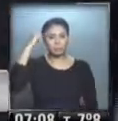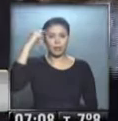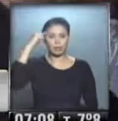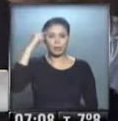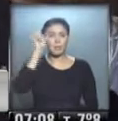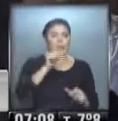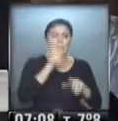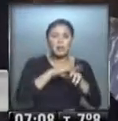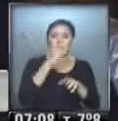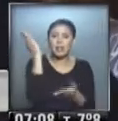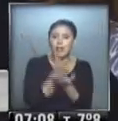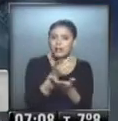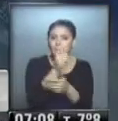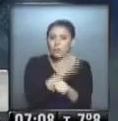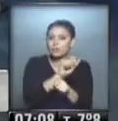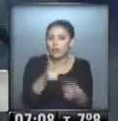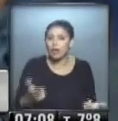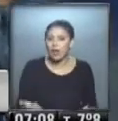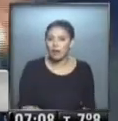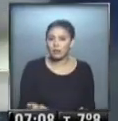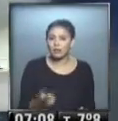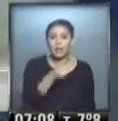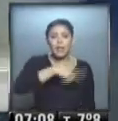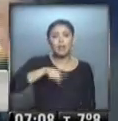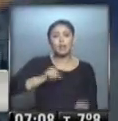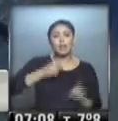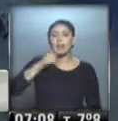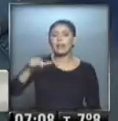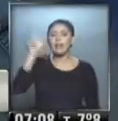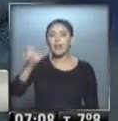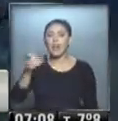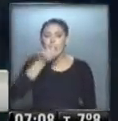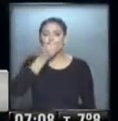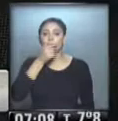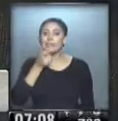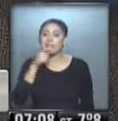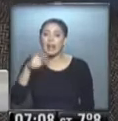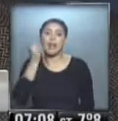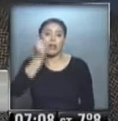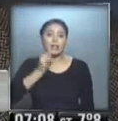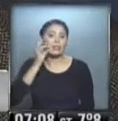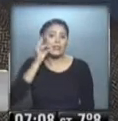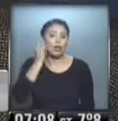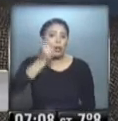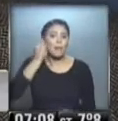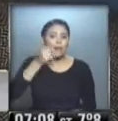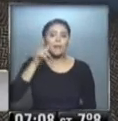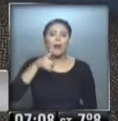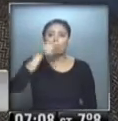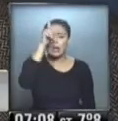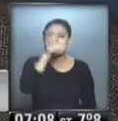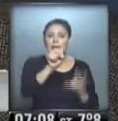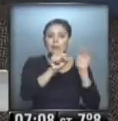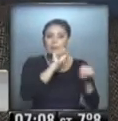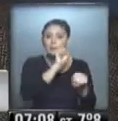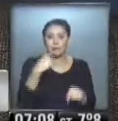un imputado en la causa. Ellos querían que Julio no vuelva a declarar porque iba a implicar a más policías. Querían también amedrentar a los